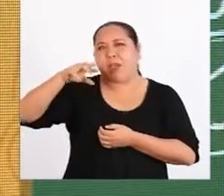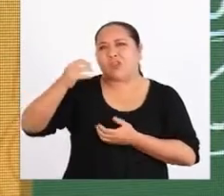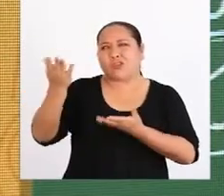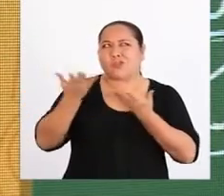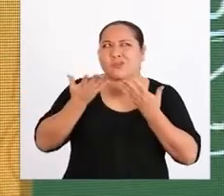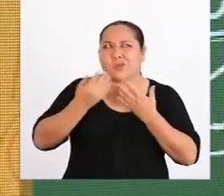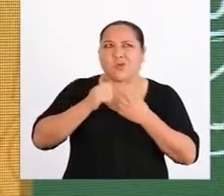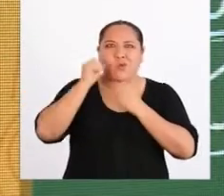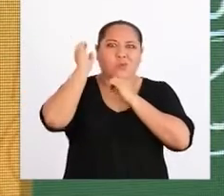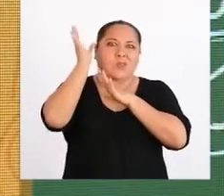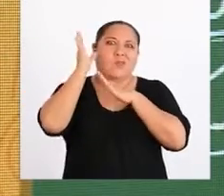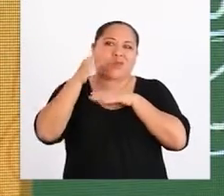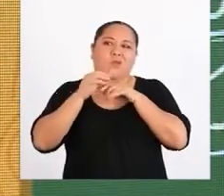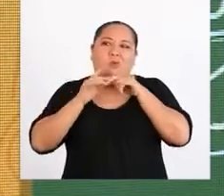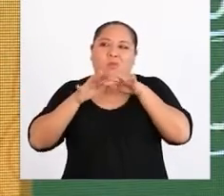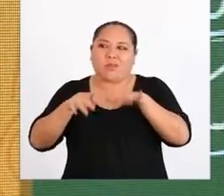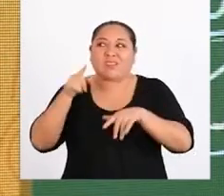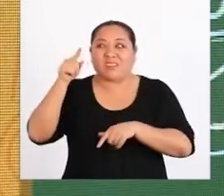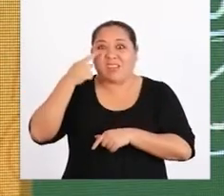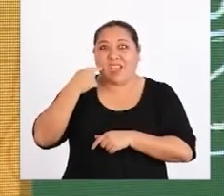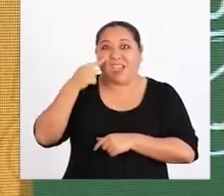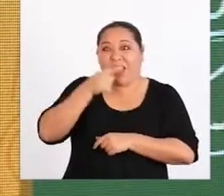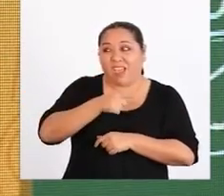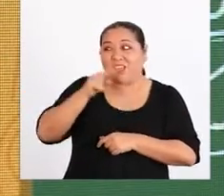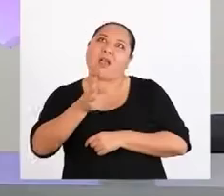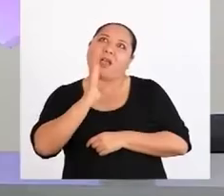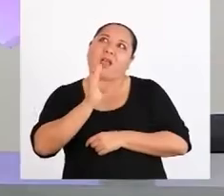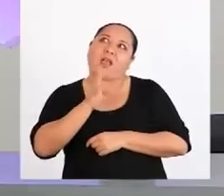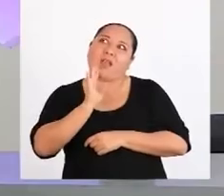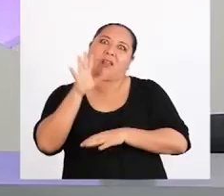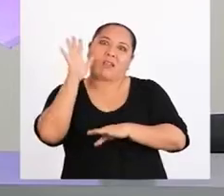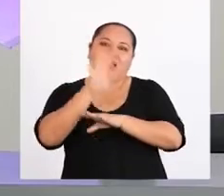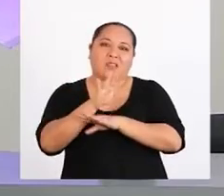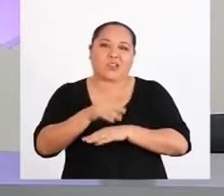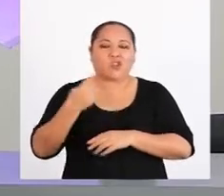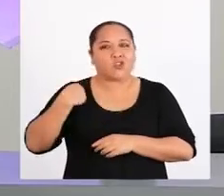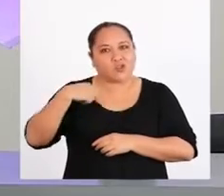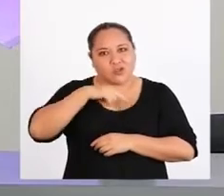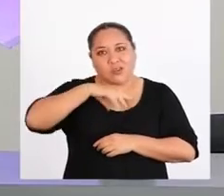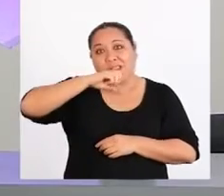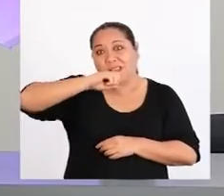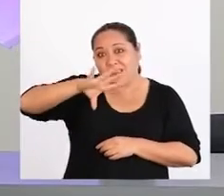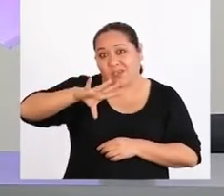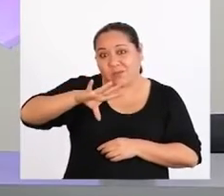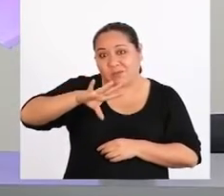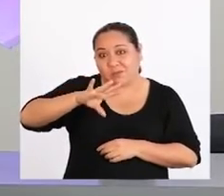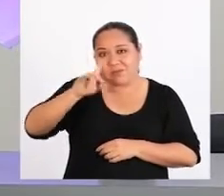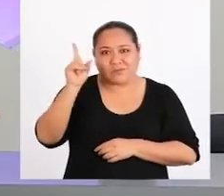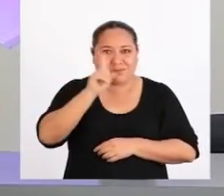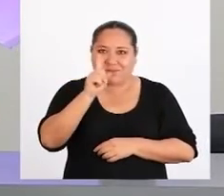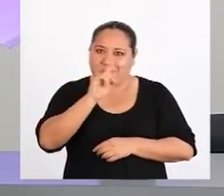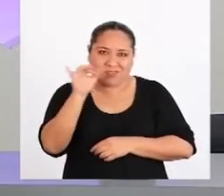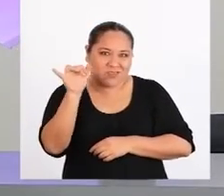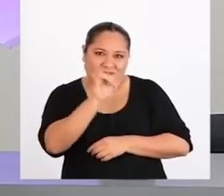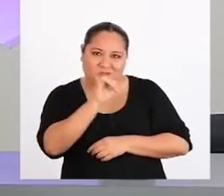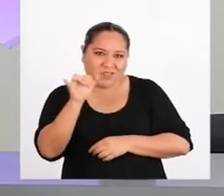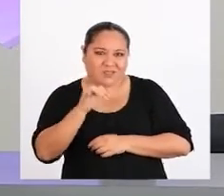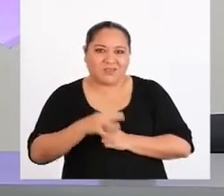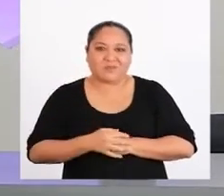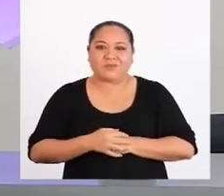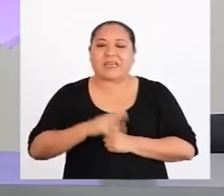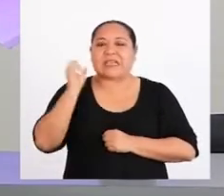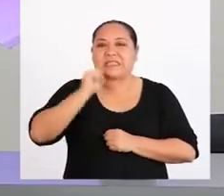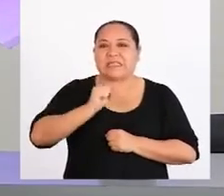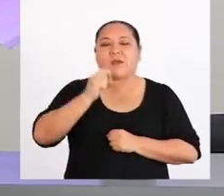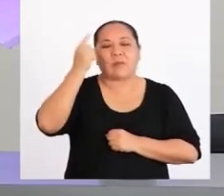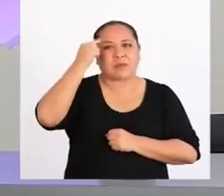discurso persuasivo? Si él y Romina se la pasan hablando. Y nosotros contestaremos, no es lo mismo. Si